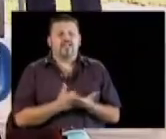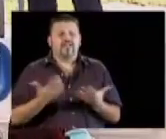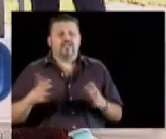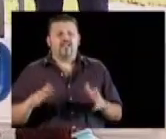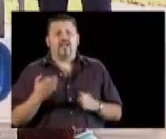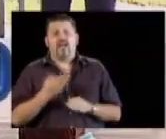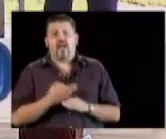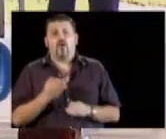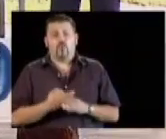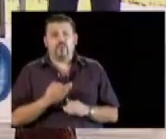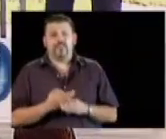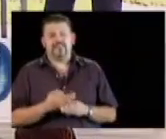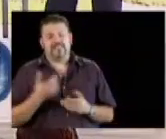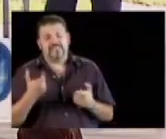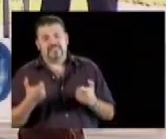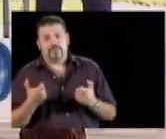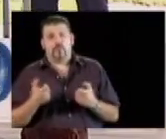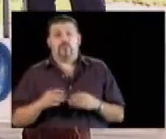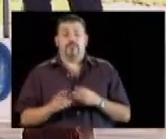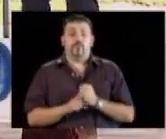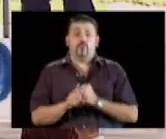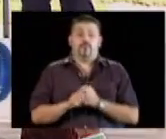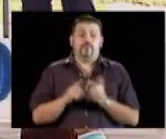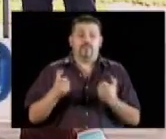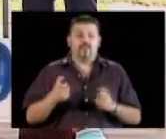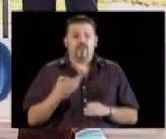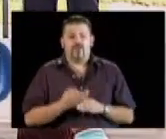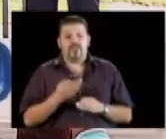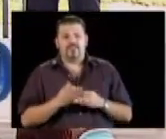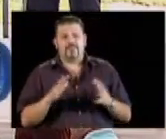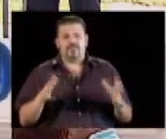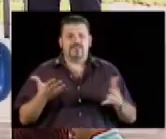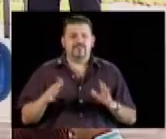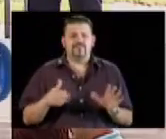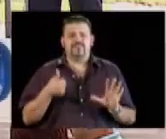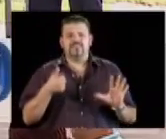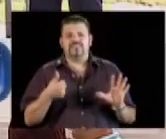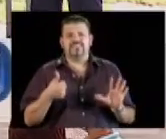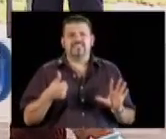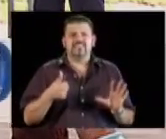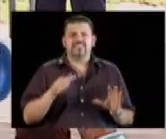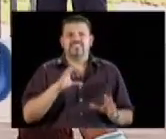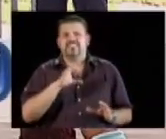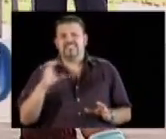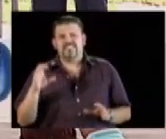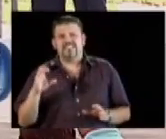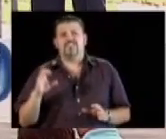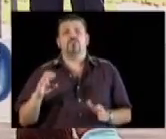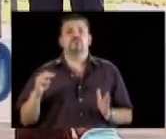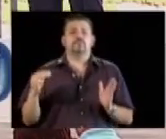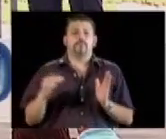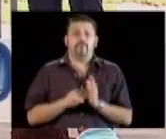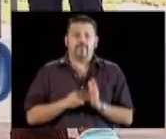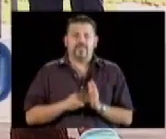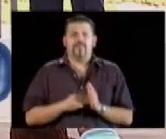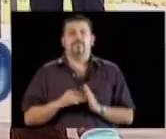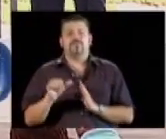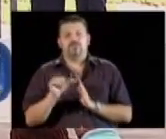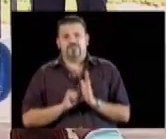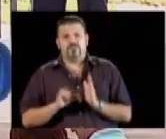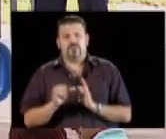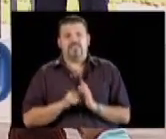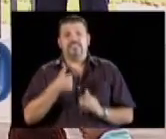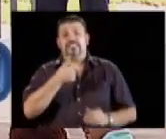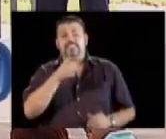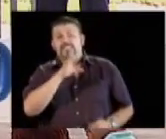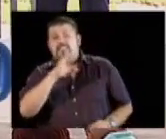Bueno, en esta época de crisis estoy promediando de 650 a 700 mil pesos mensuales. Para los extranjeros es